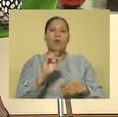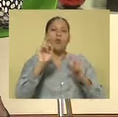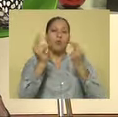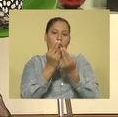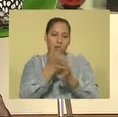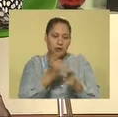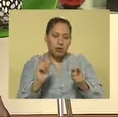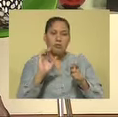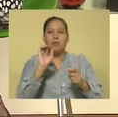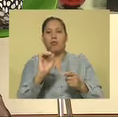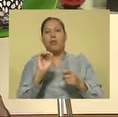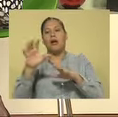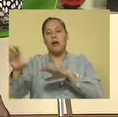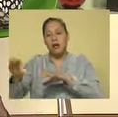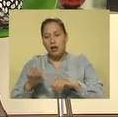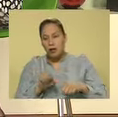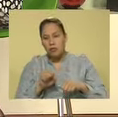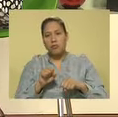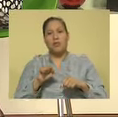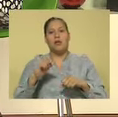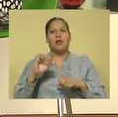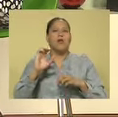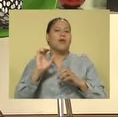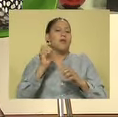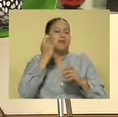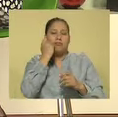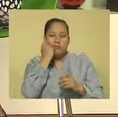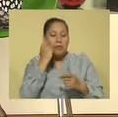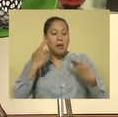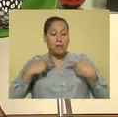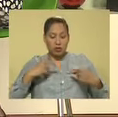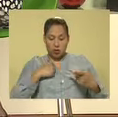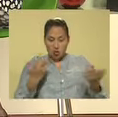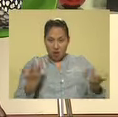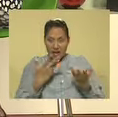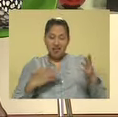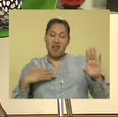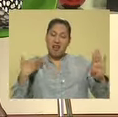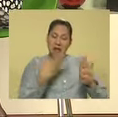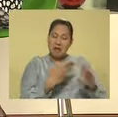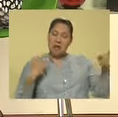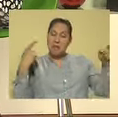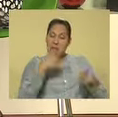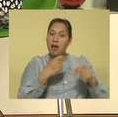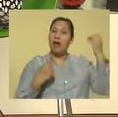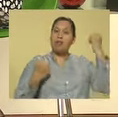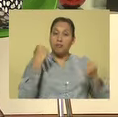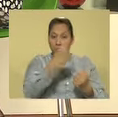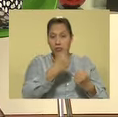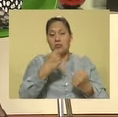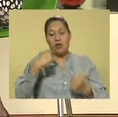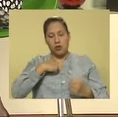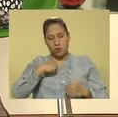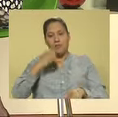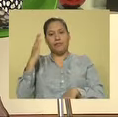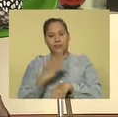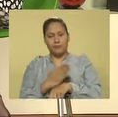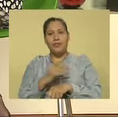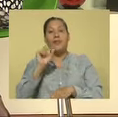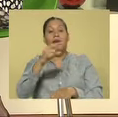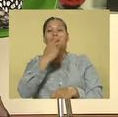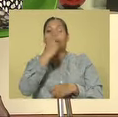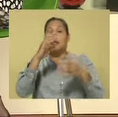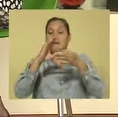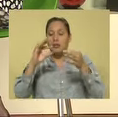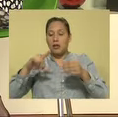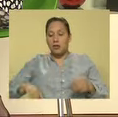concubinos adoptantes eh todo lo que mencionamos ayer quiero aclarar que el gobierno del Distrito Federal